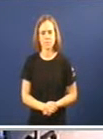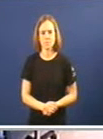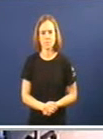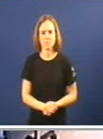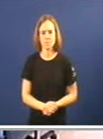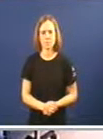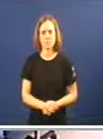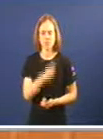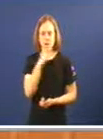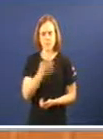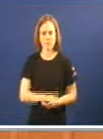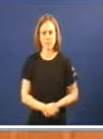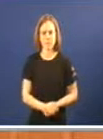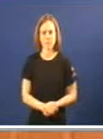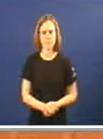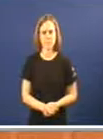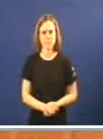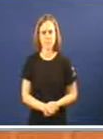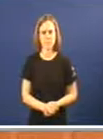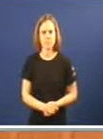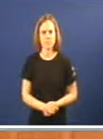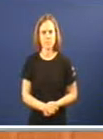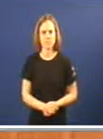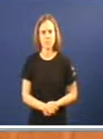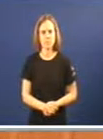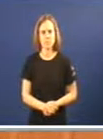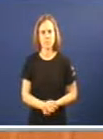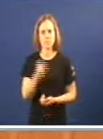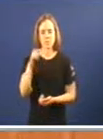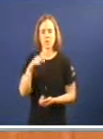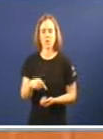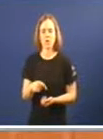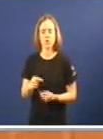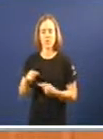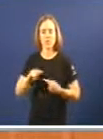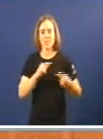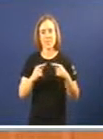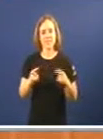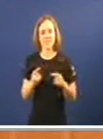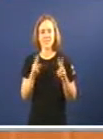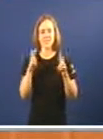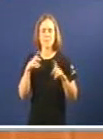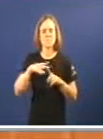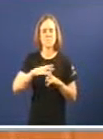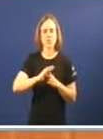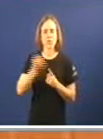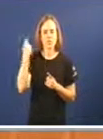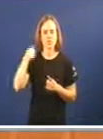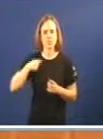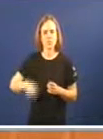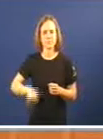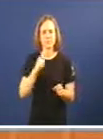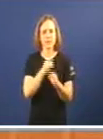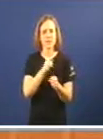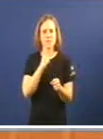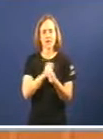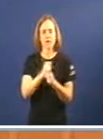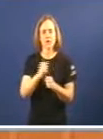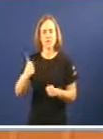ahora pues traemos a debate a situación retributiva de trabajadoras de trabajadores de sanidad